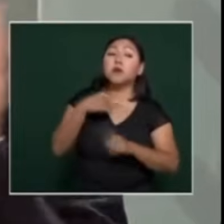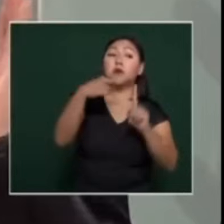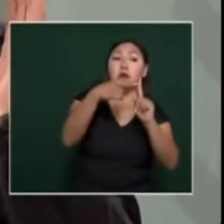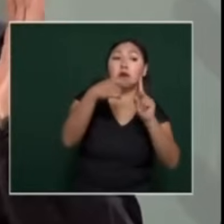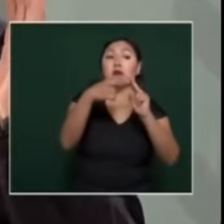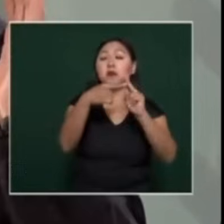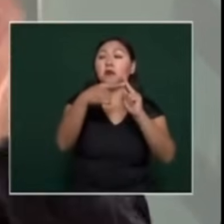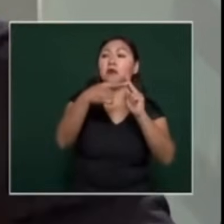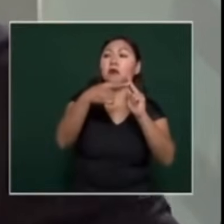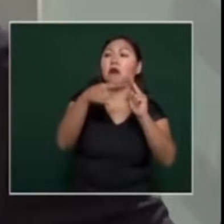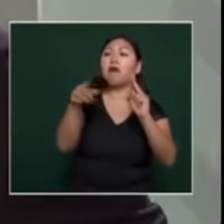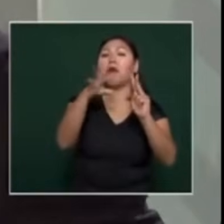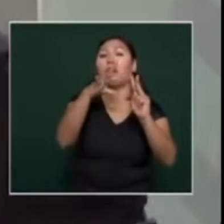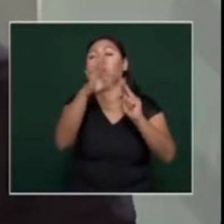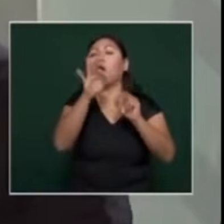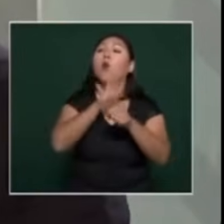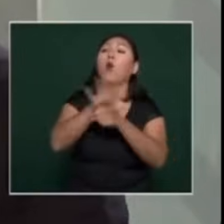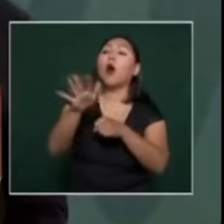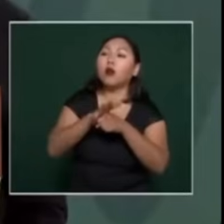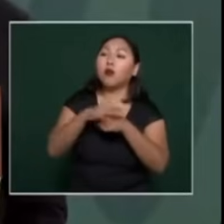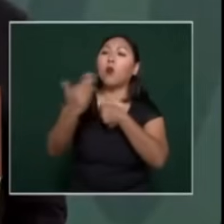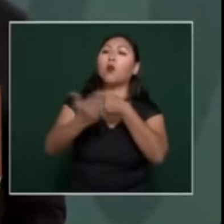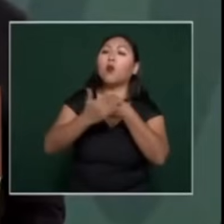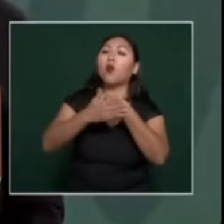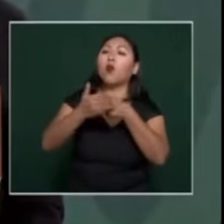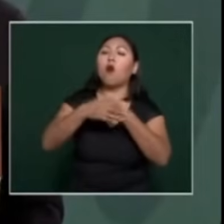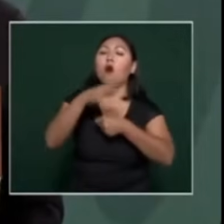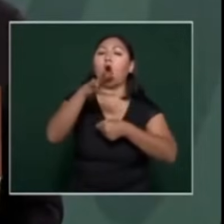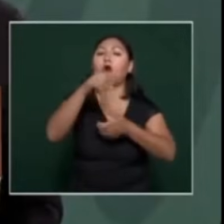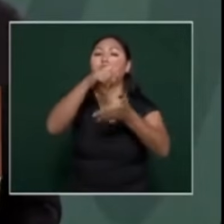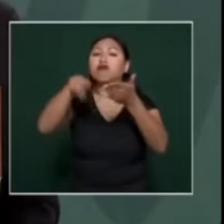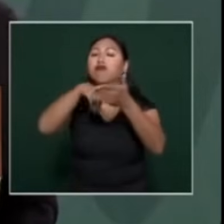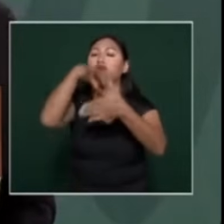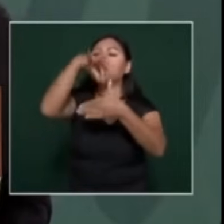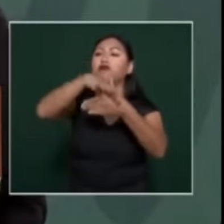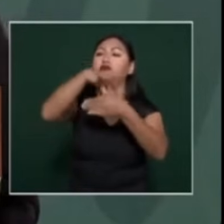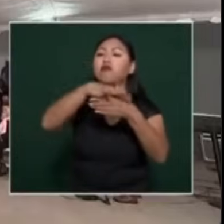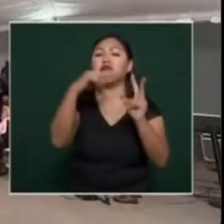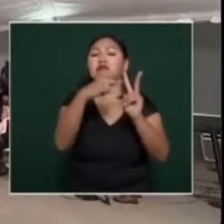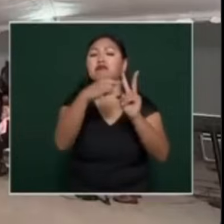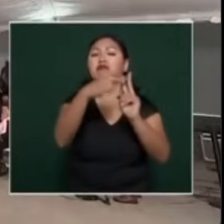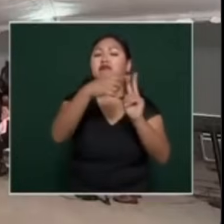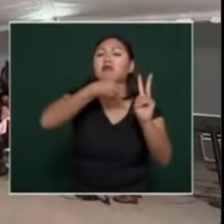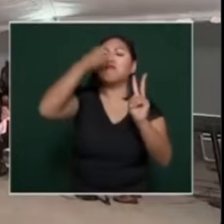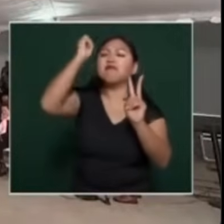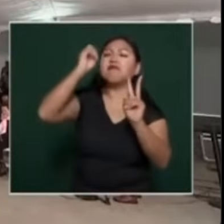la candidatura a Clara Brugada. Hay que recordar que en la Ciudad de